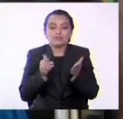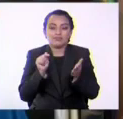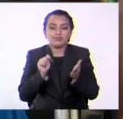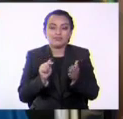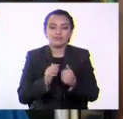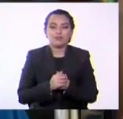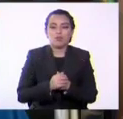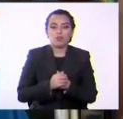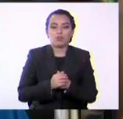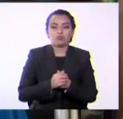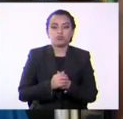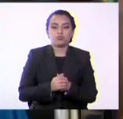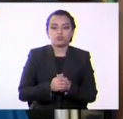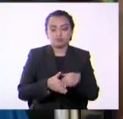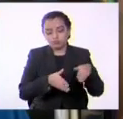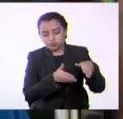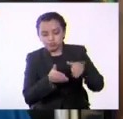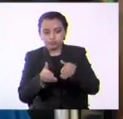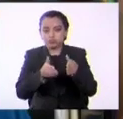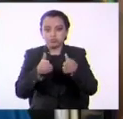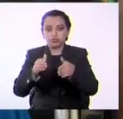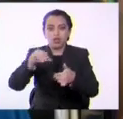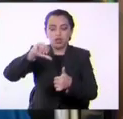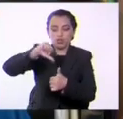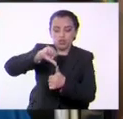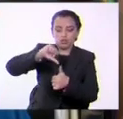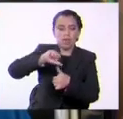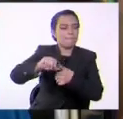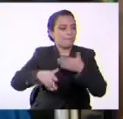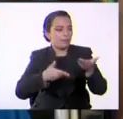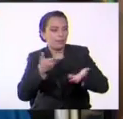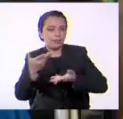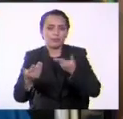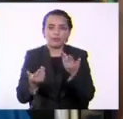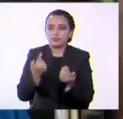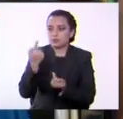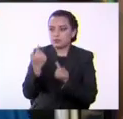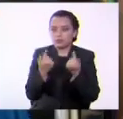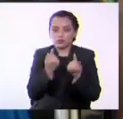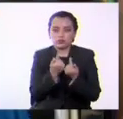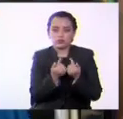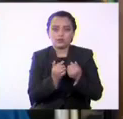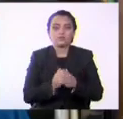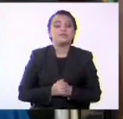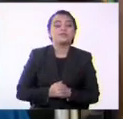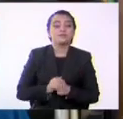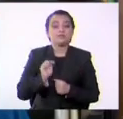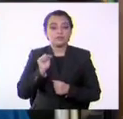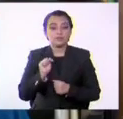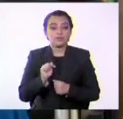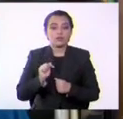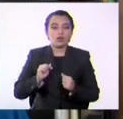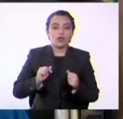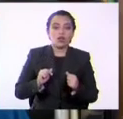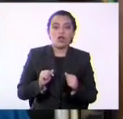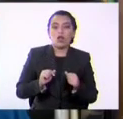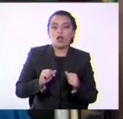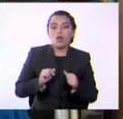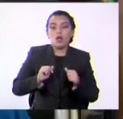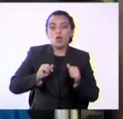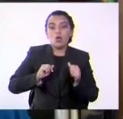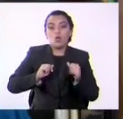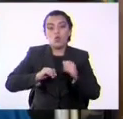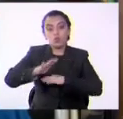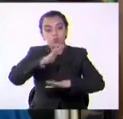región para las mercaderías y las personas, mediante la interconexión de estos corredores interoceánicos que podrán conectar